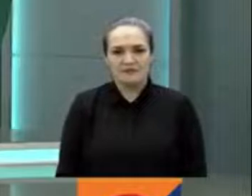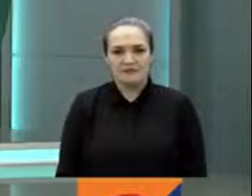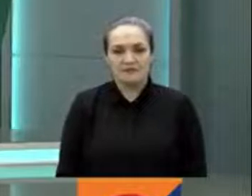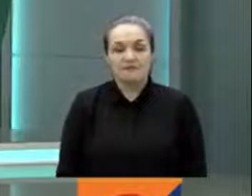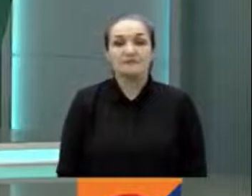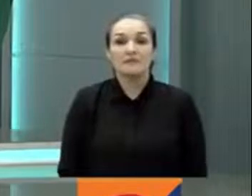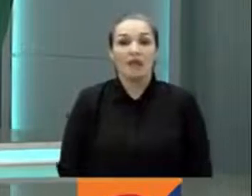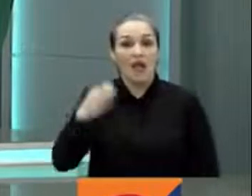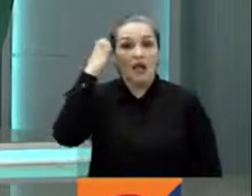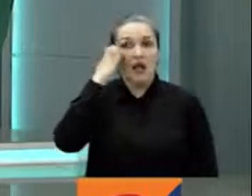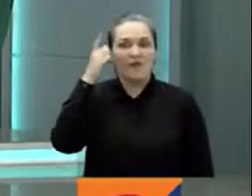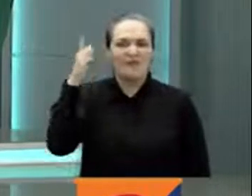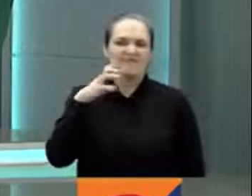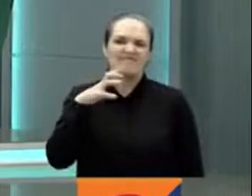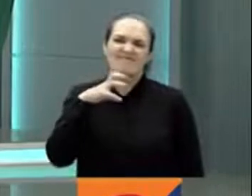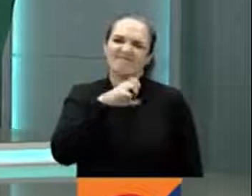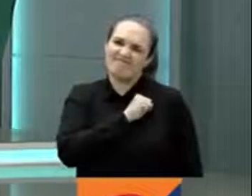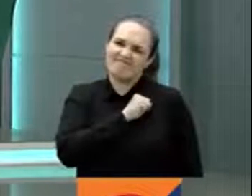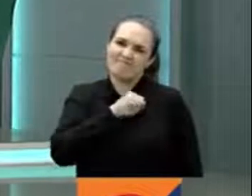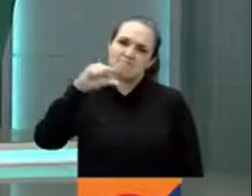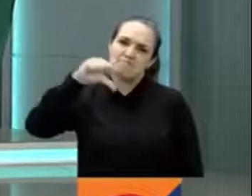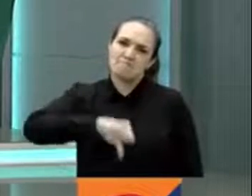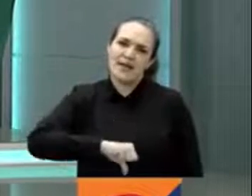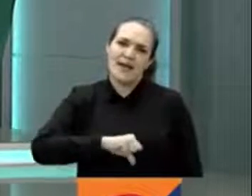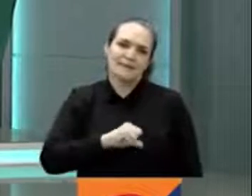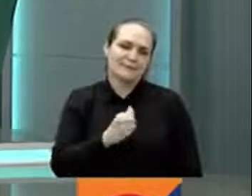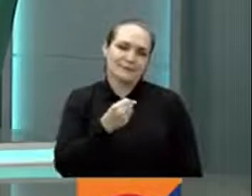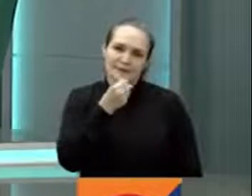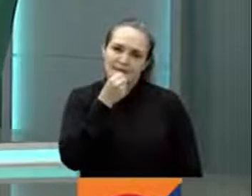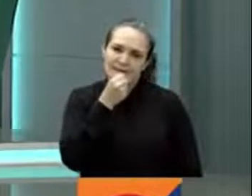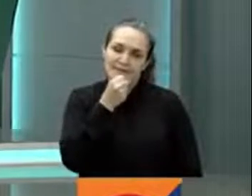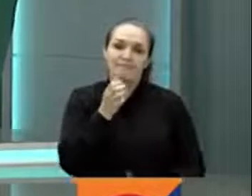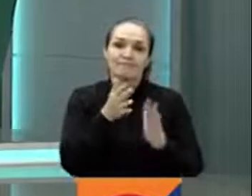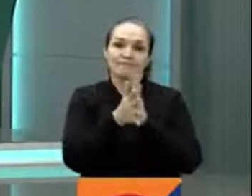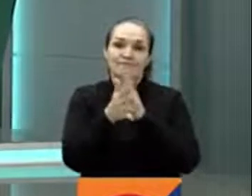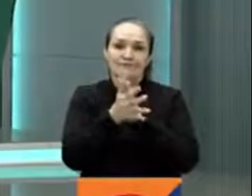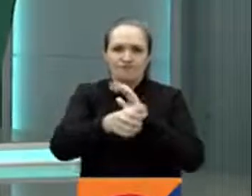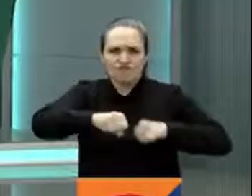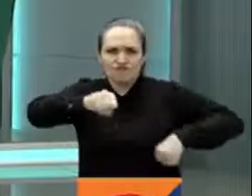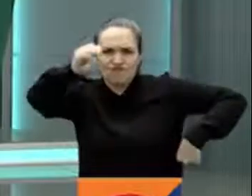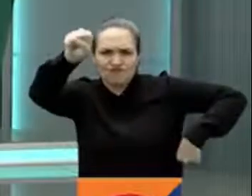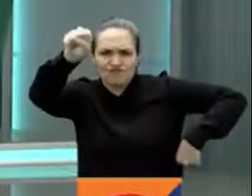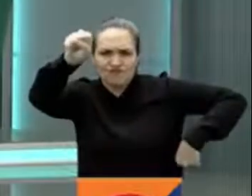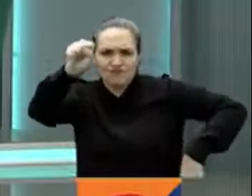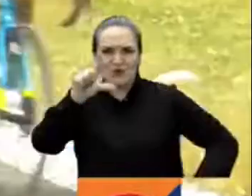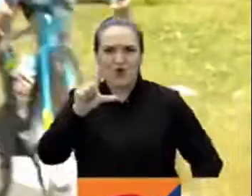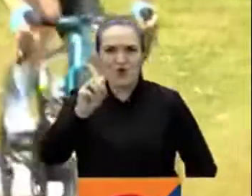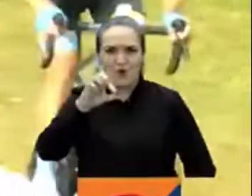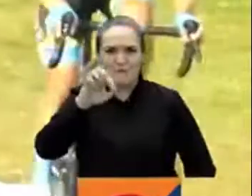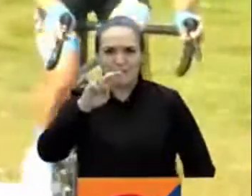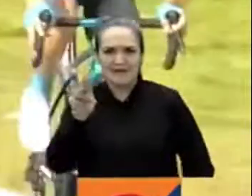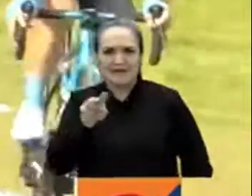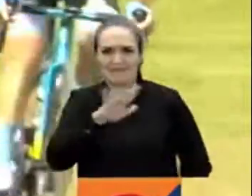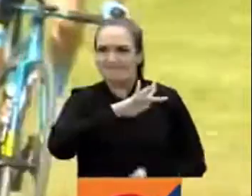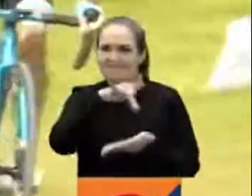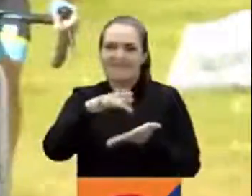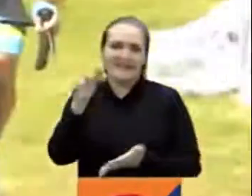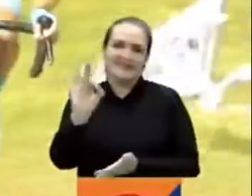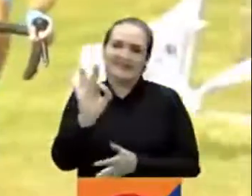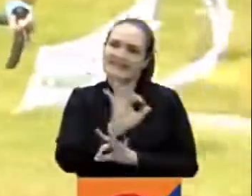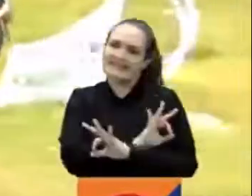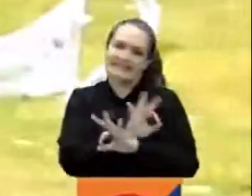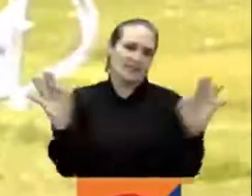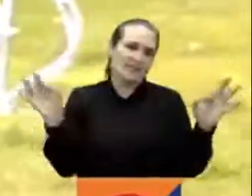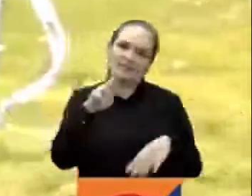Desde Europa, infortunadamente, llegan malas noticias sobre el estado de salud de Superman López, quien no competirá en el Tour de Francia. Se lo pierde el ciclista